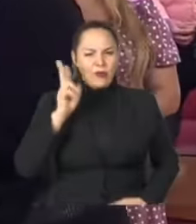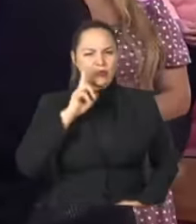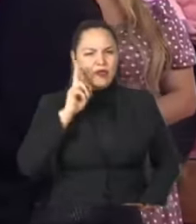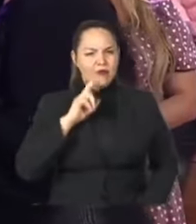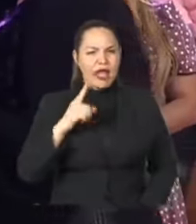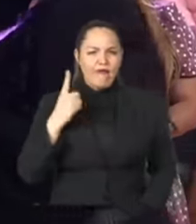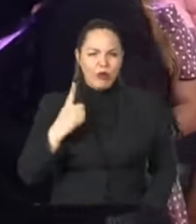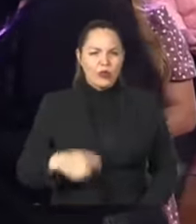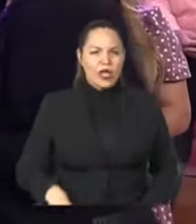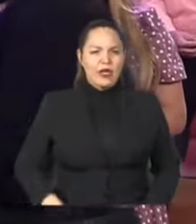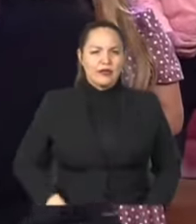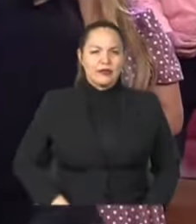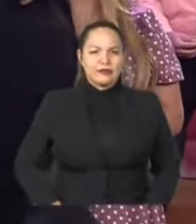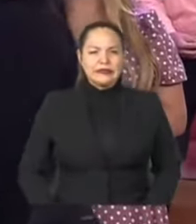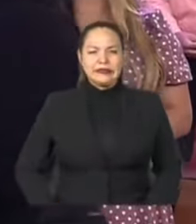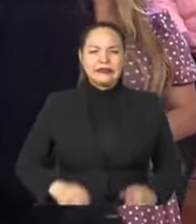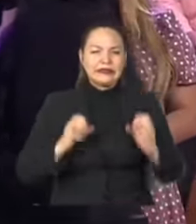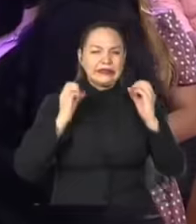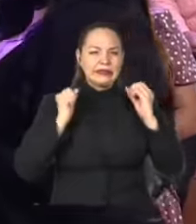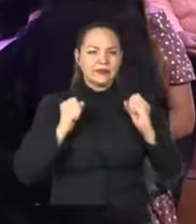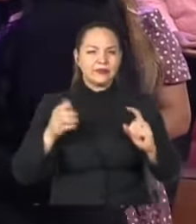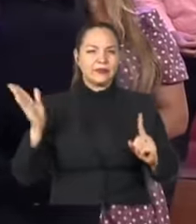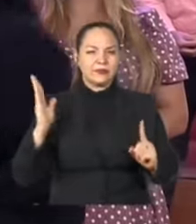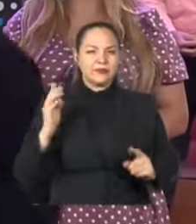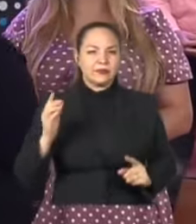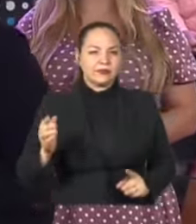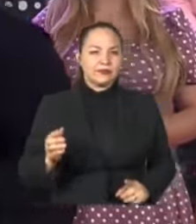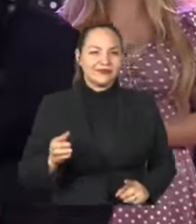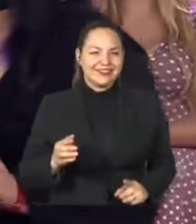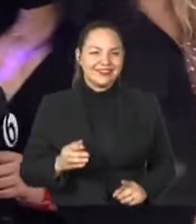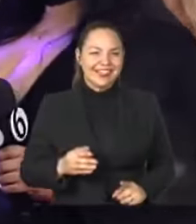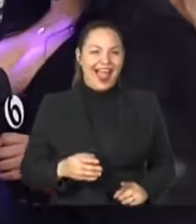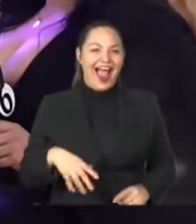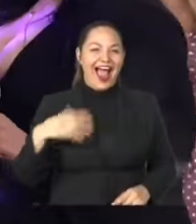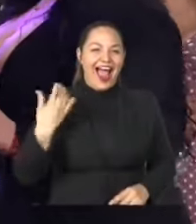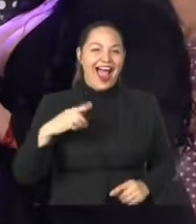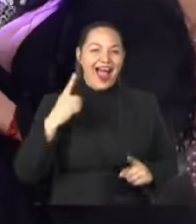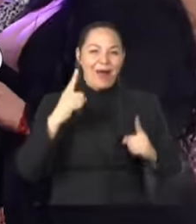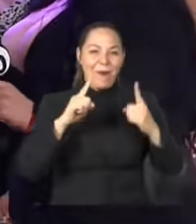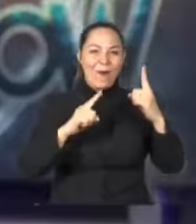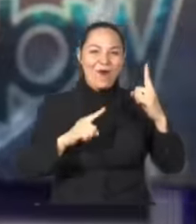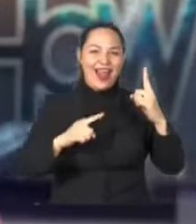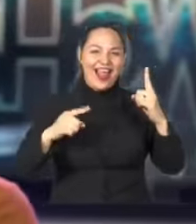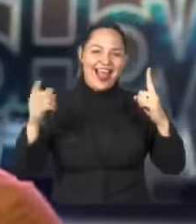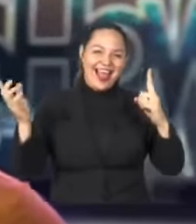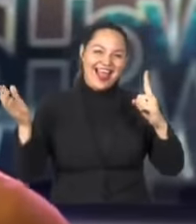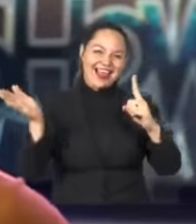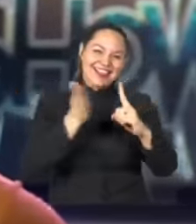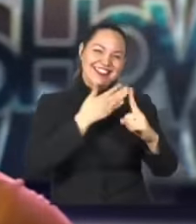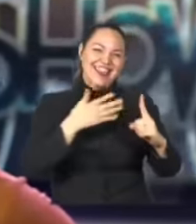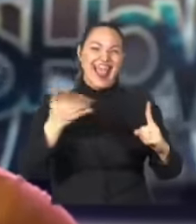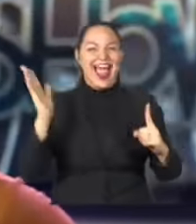Bueno, ahí va. Vamos, aprieta la quijada, ¿eh? Una, dos, tres. Una.